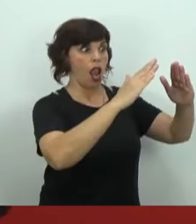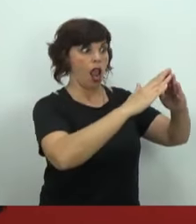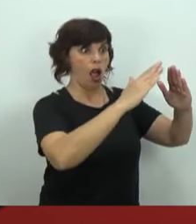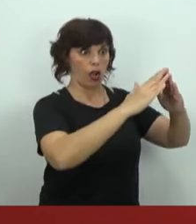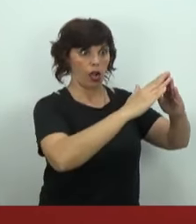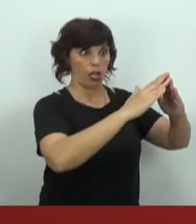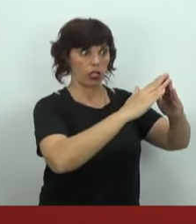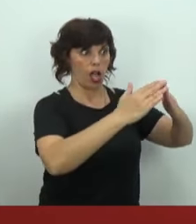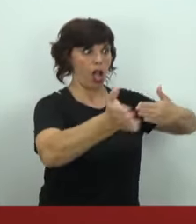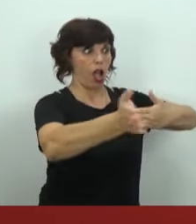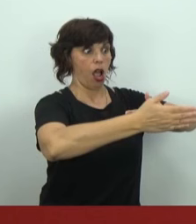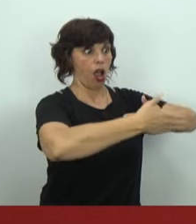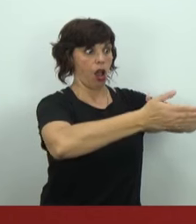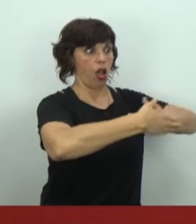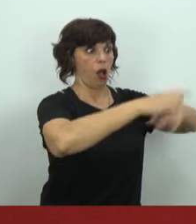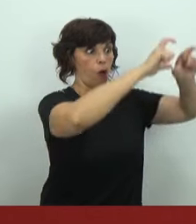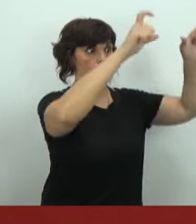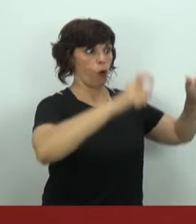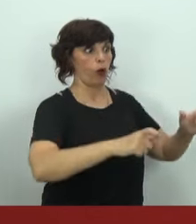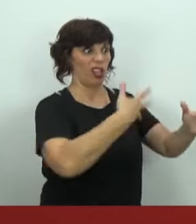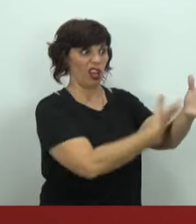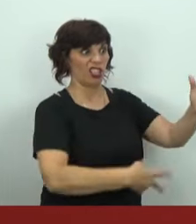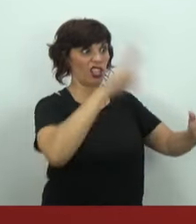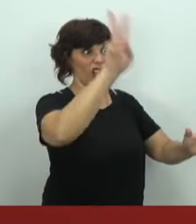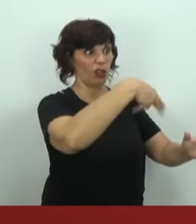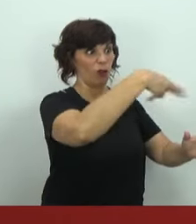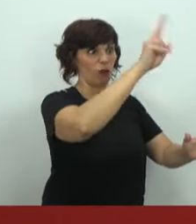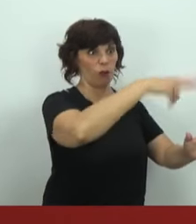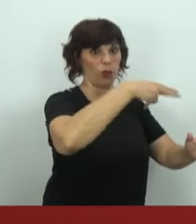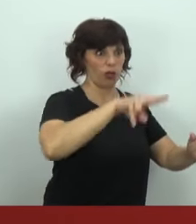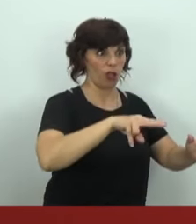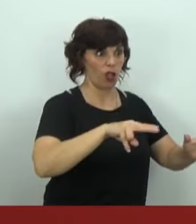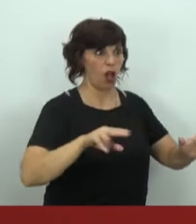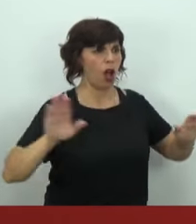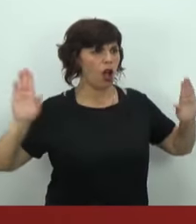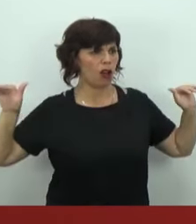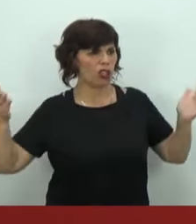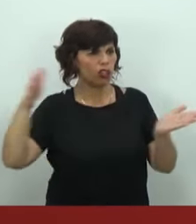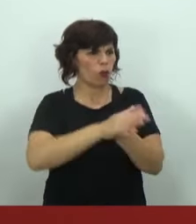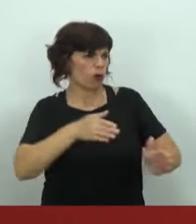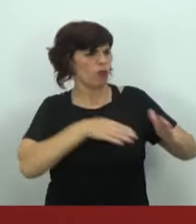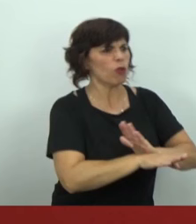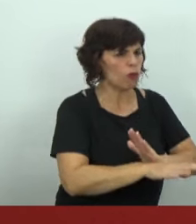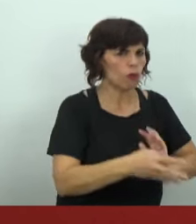un tintel con la sangre, él no podía entrar a esa casa. ¿Por qué?